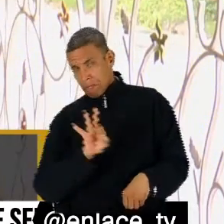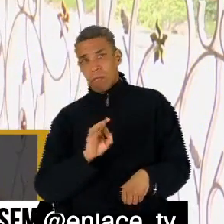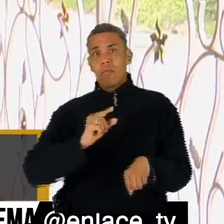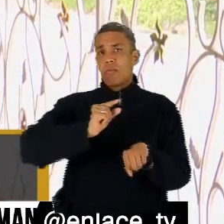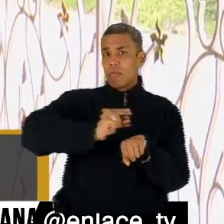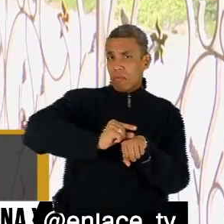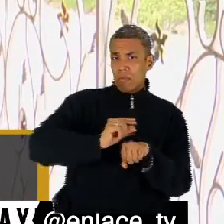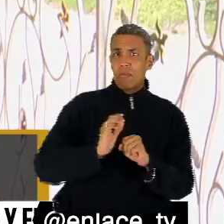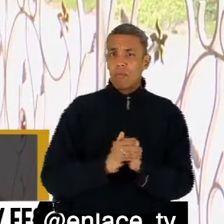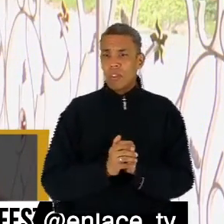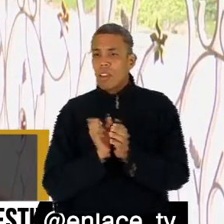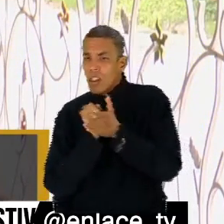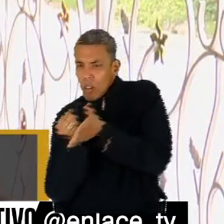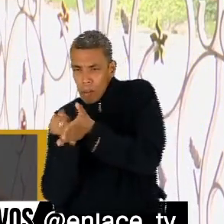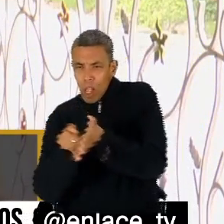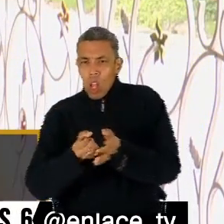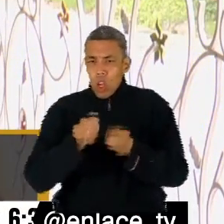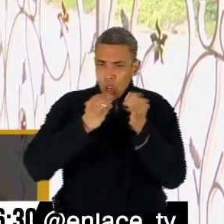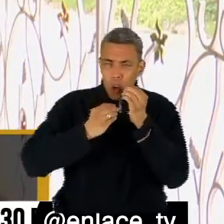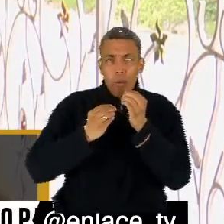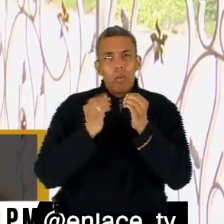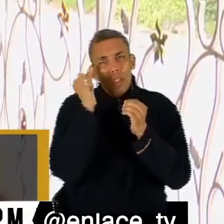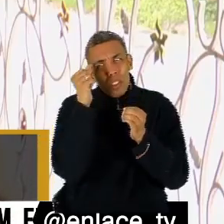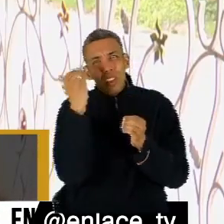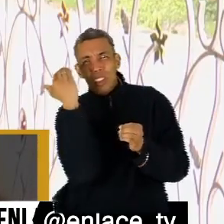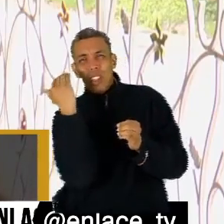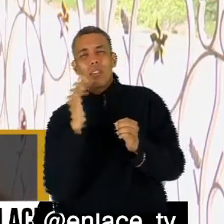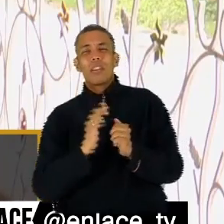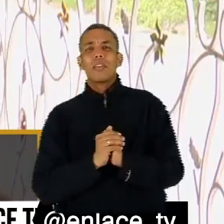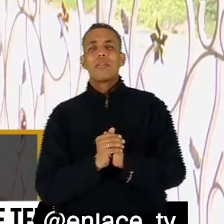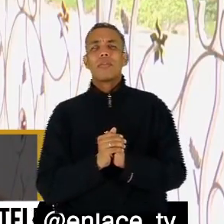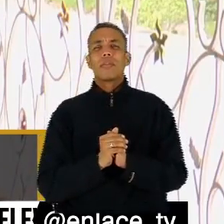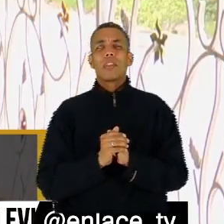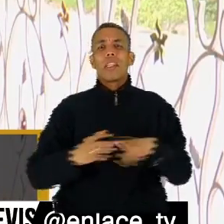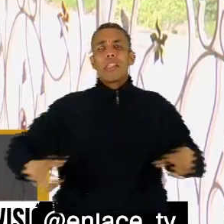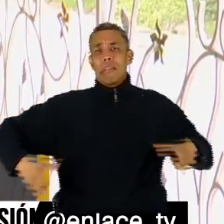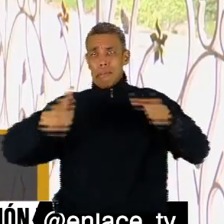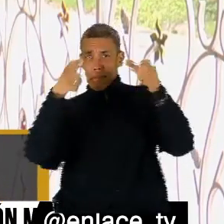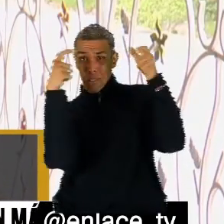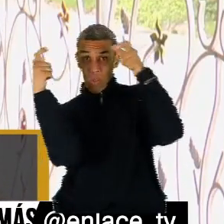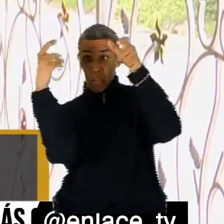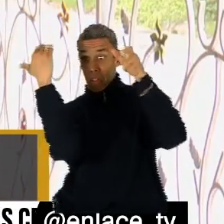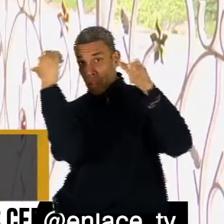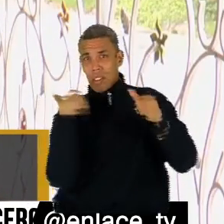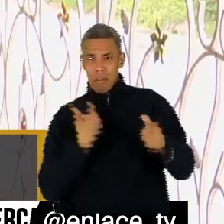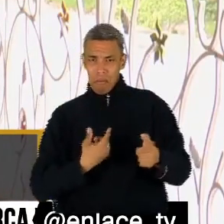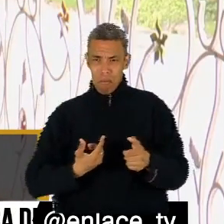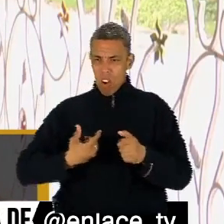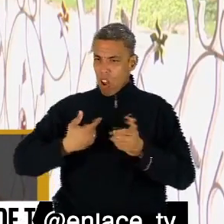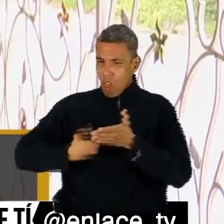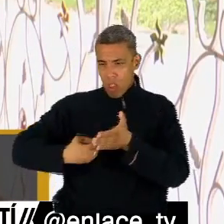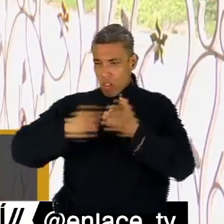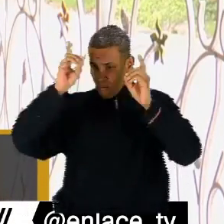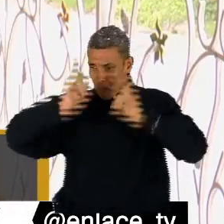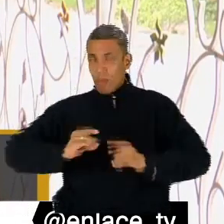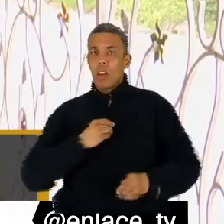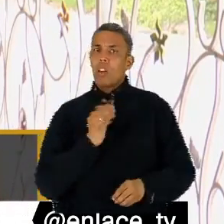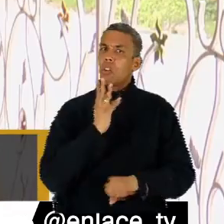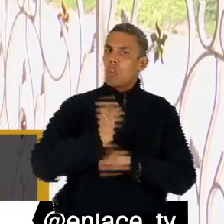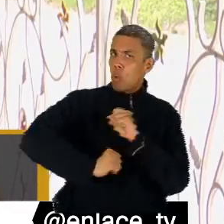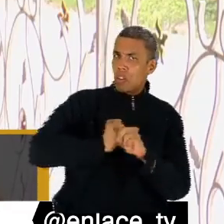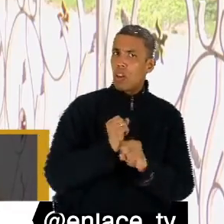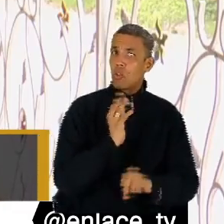Congreso de la República sobre los 4 o 5 años de contratación de experiencia. Y yo creo que esta fundación no reúne esos requisitos y ahí